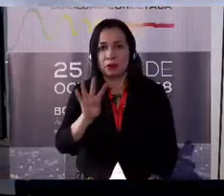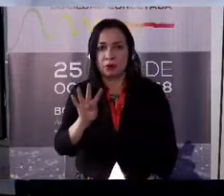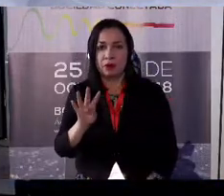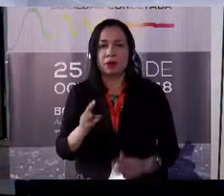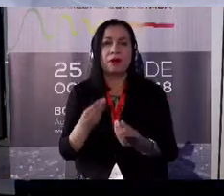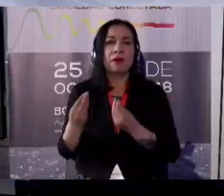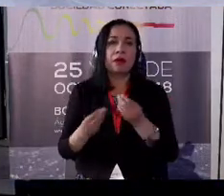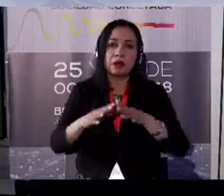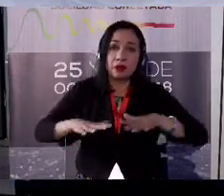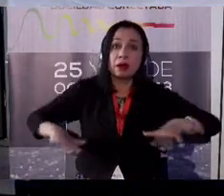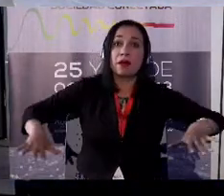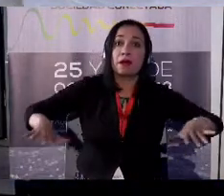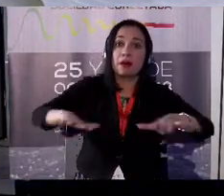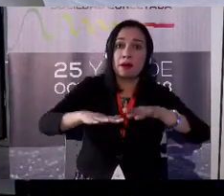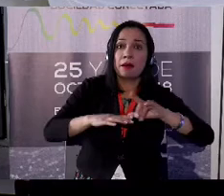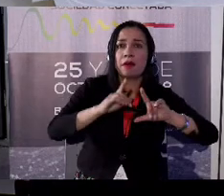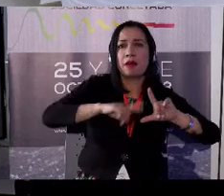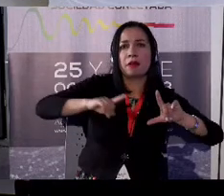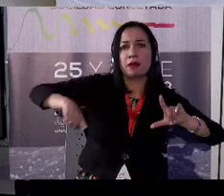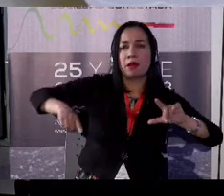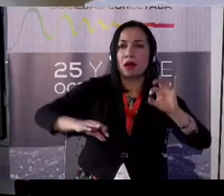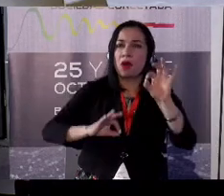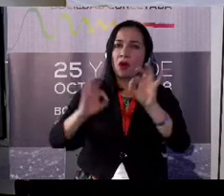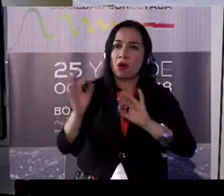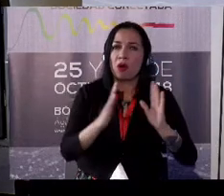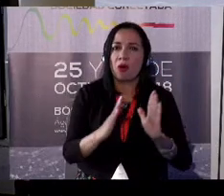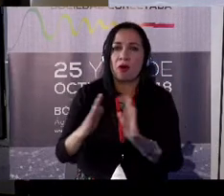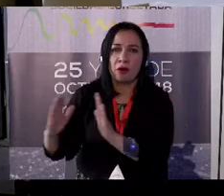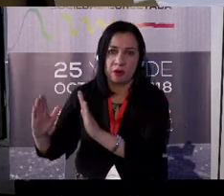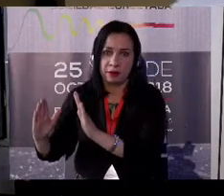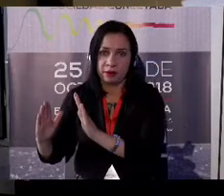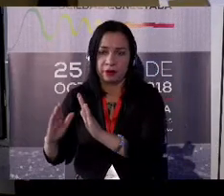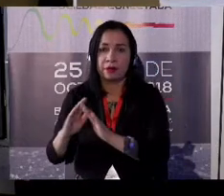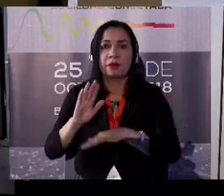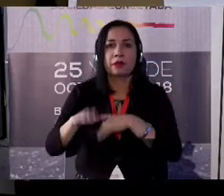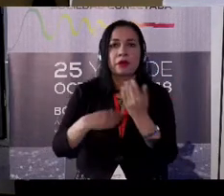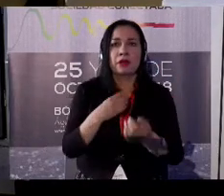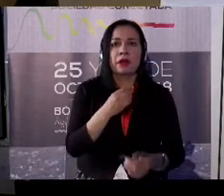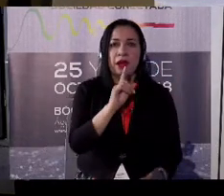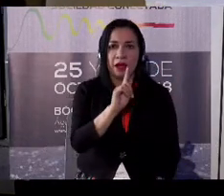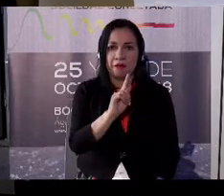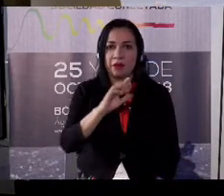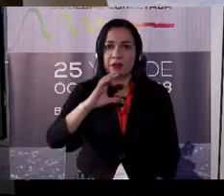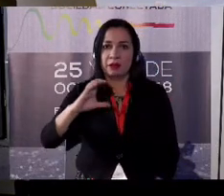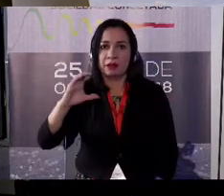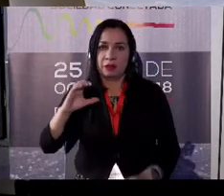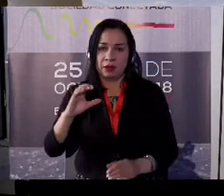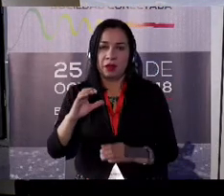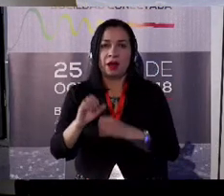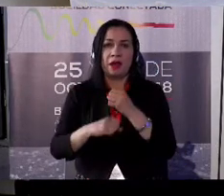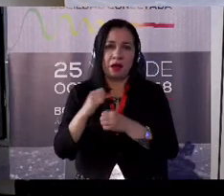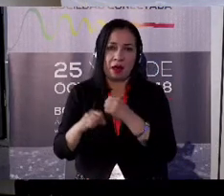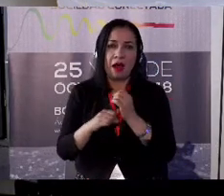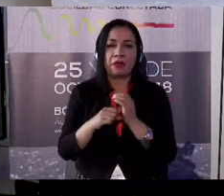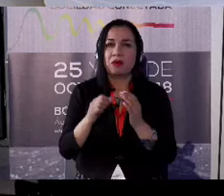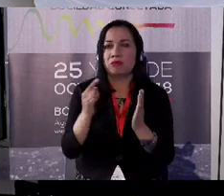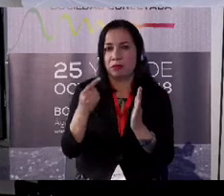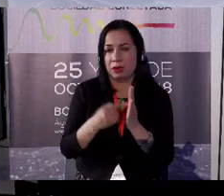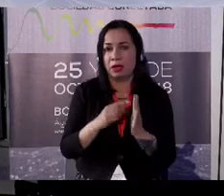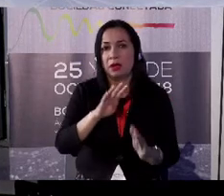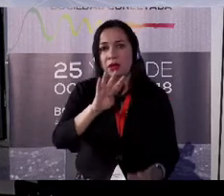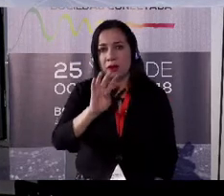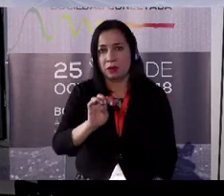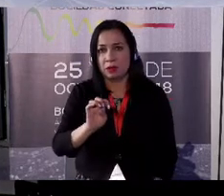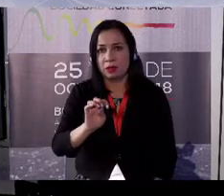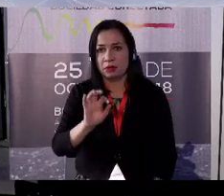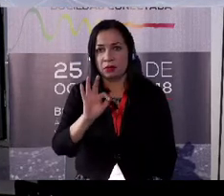utilización del espectro y la FCC en 1934 fue la organización, la agencia de